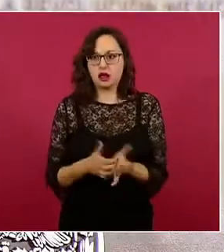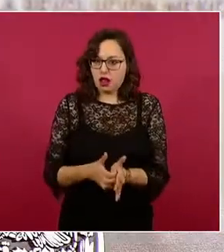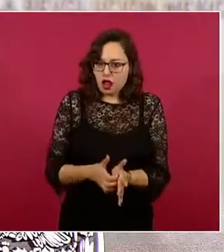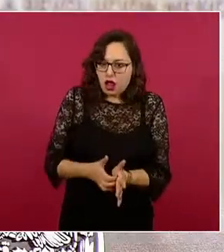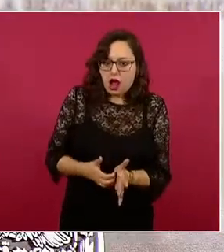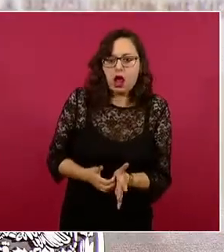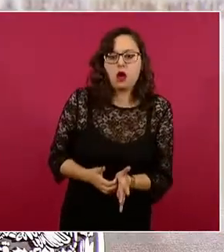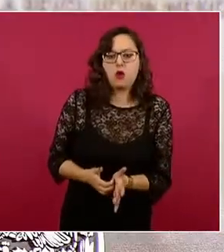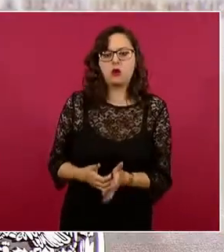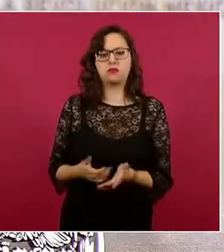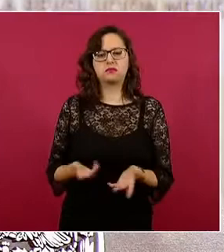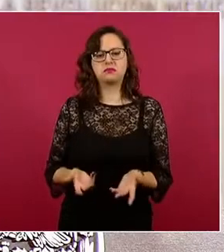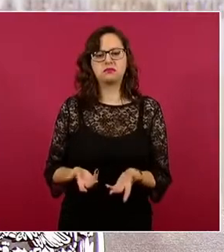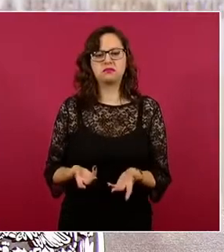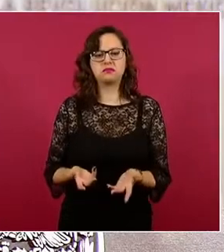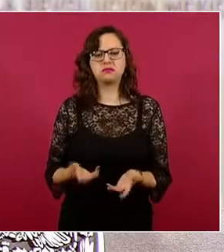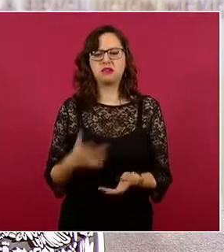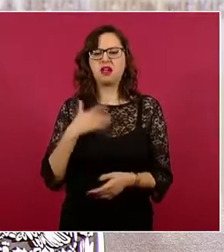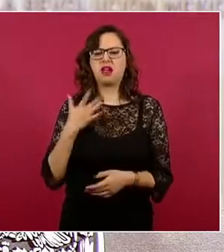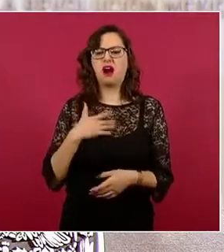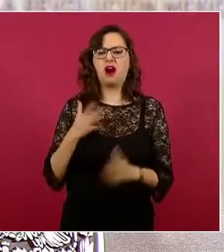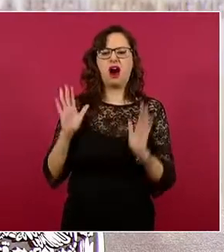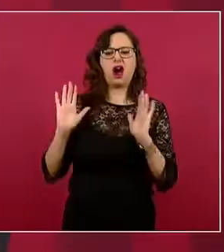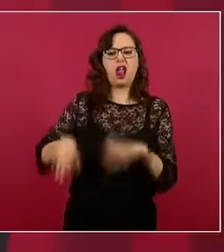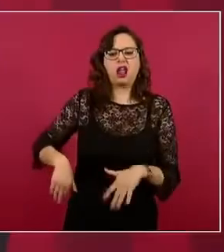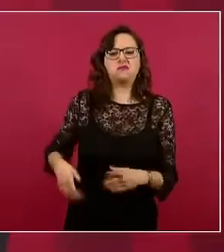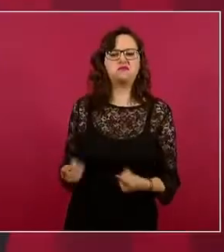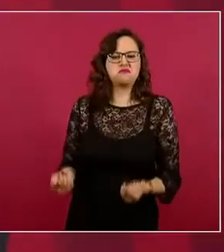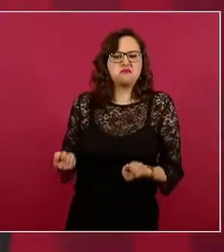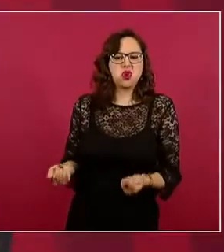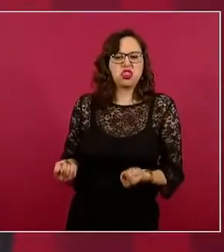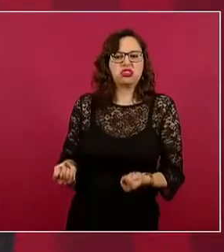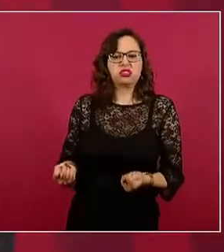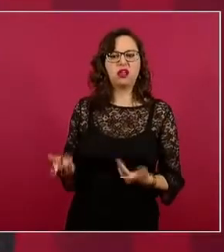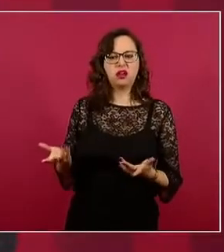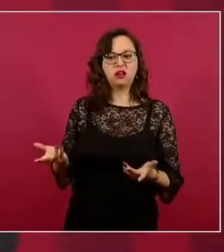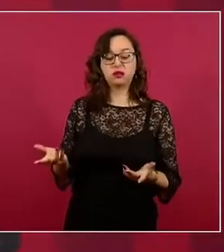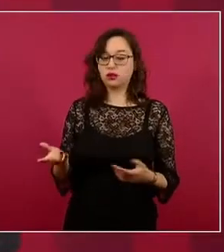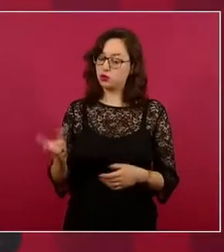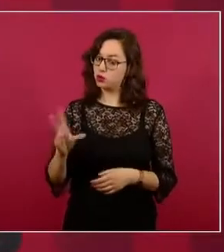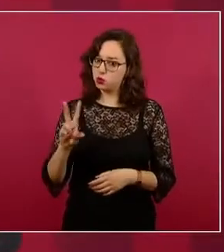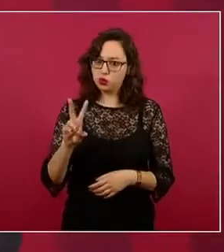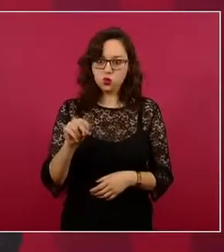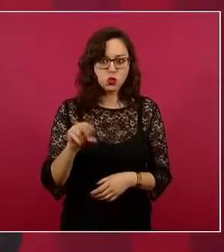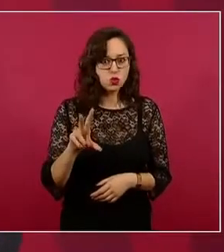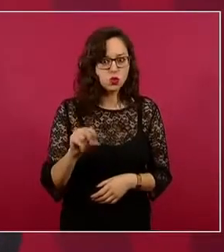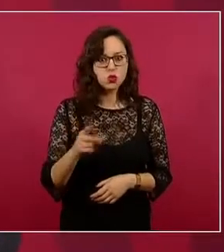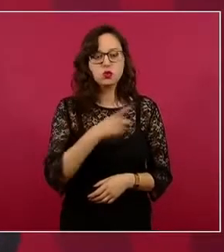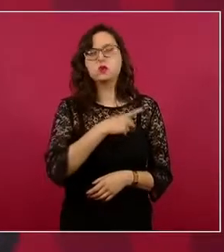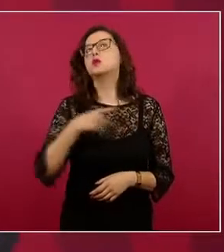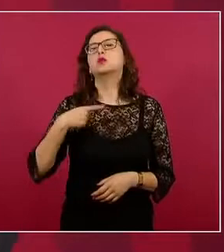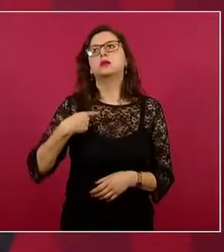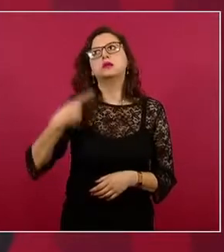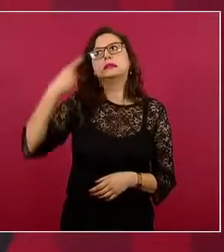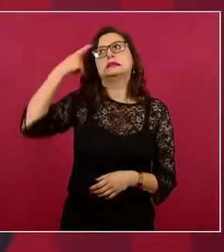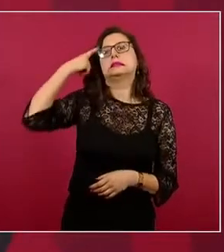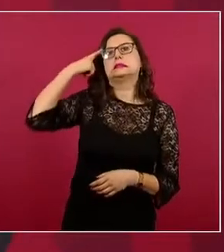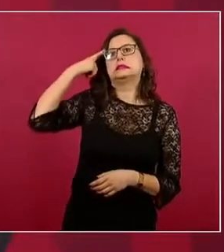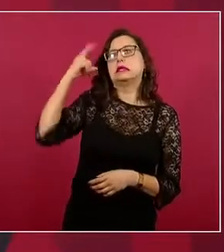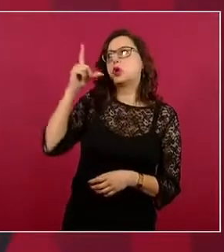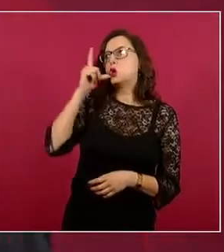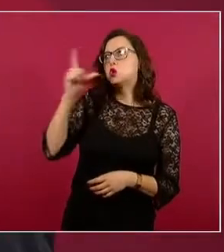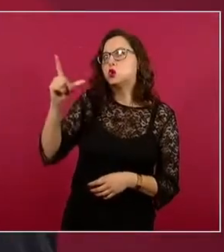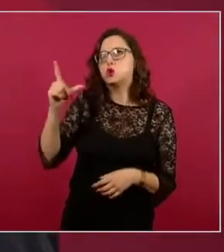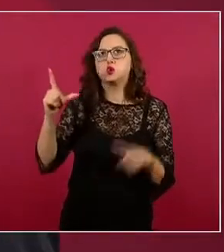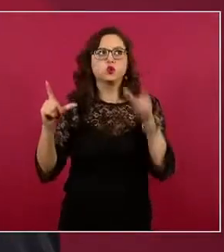no hay que ser insensibles, insensatos, hay que tener conciencia sobre